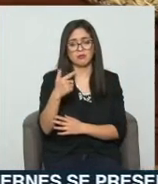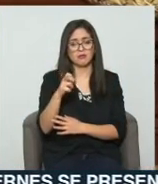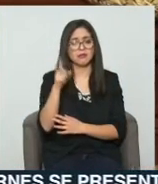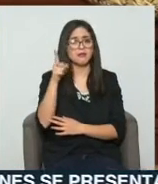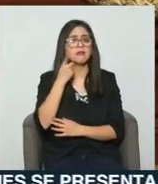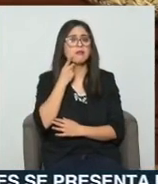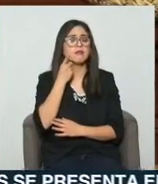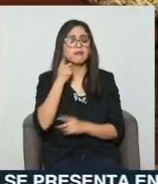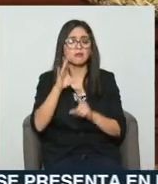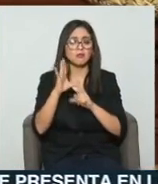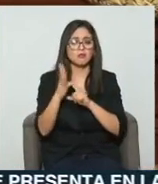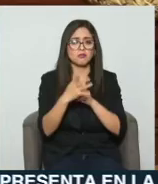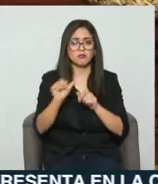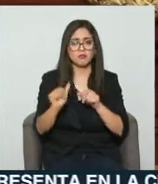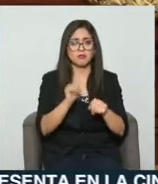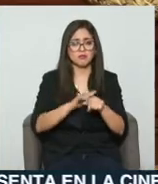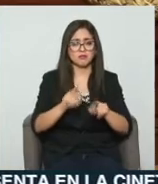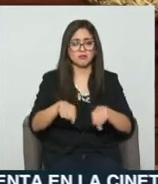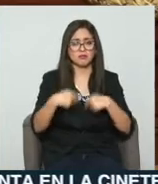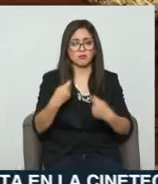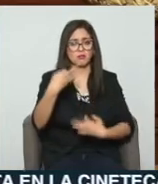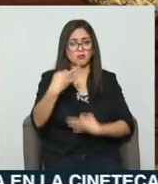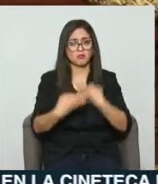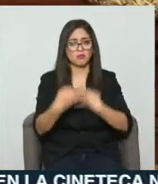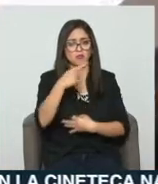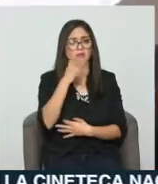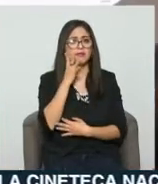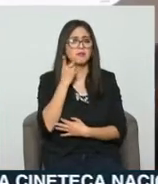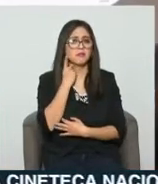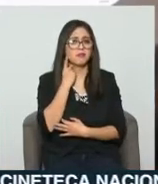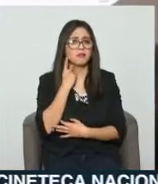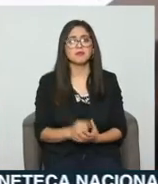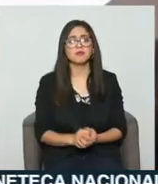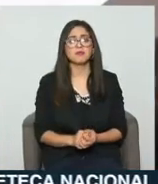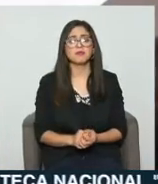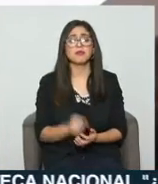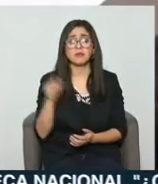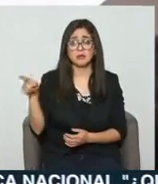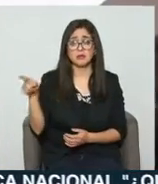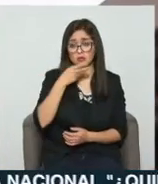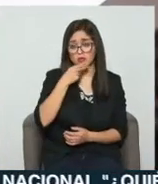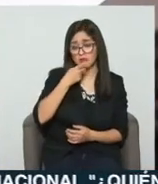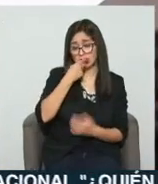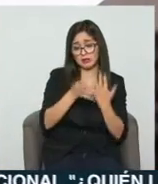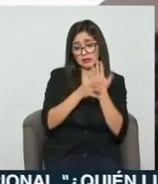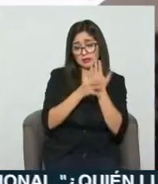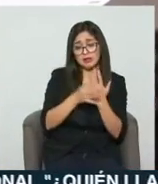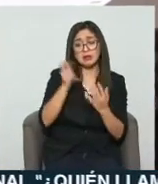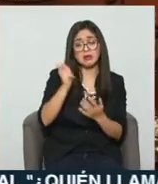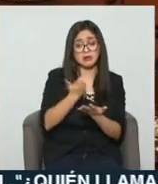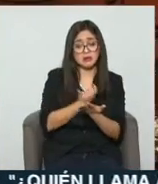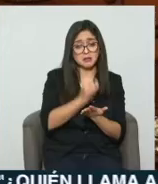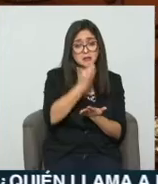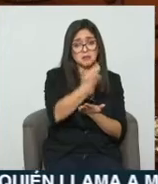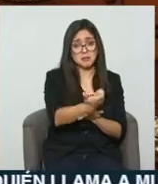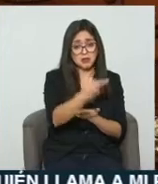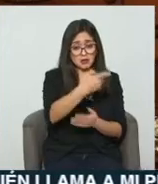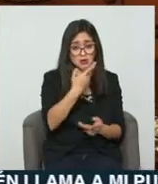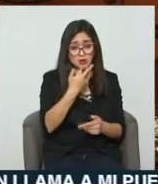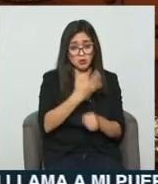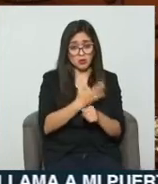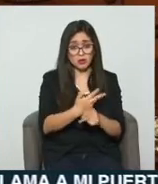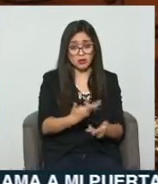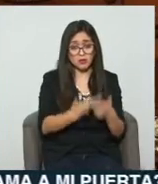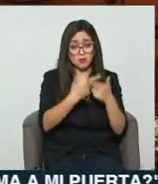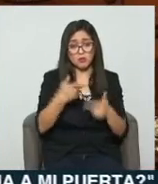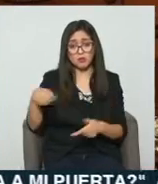de la Comisión de Administración y Procuración de Justicia del Congreso local. Gaviño dijo que el presupuesto no será suficiente para las expectativas que se tienen